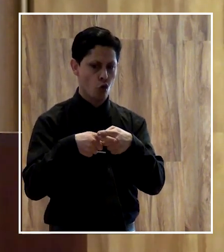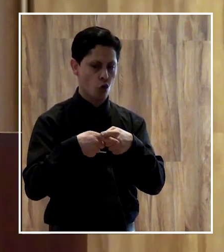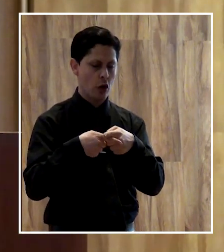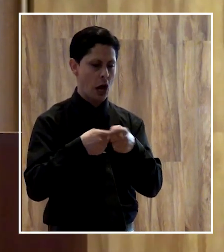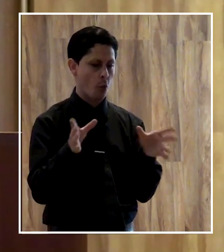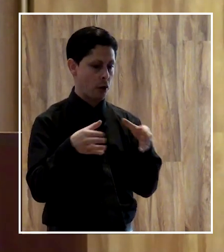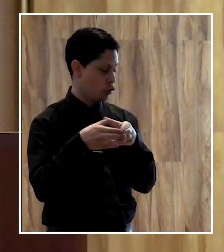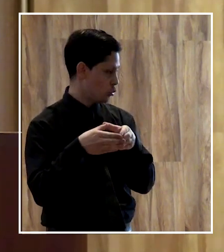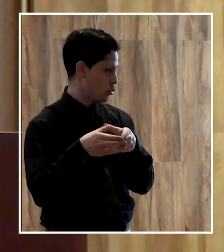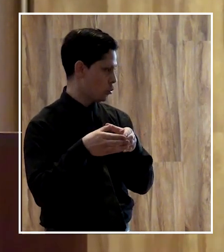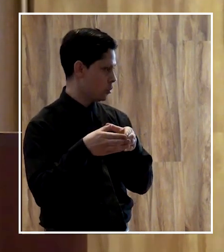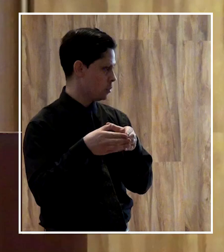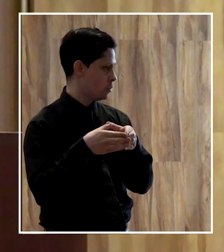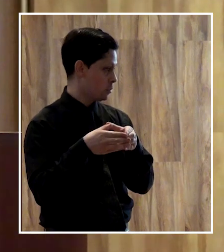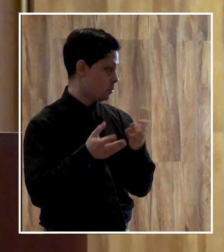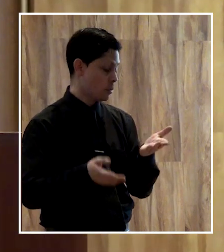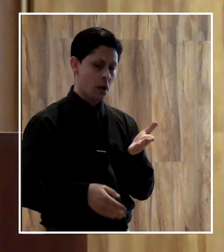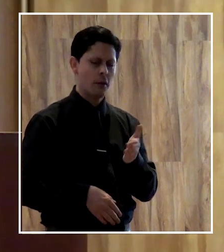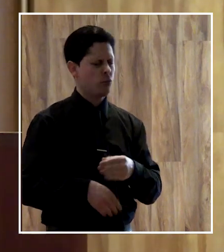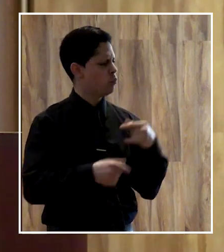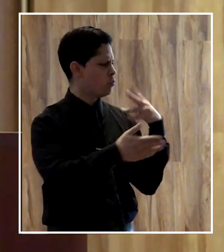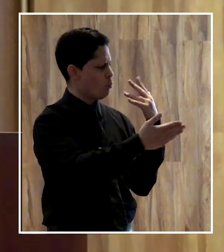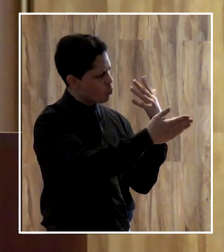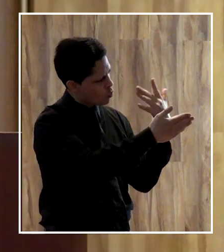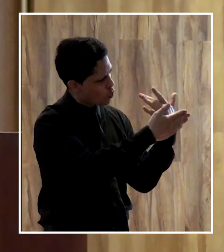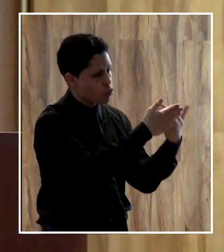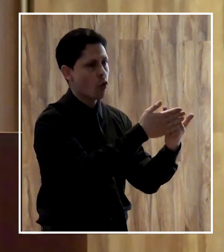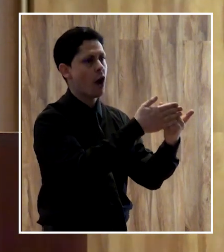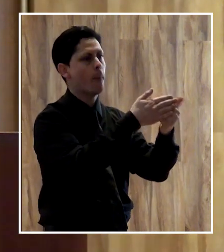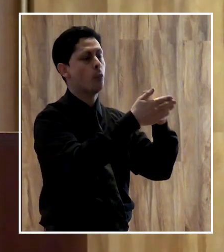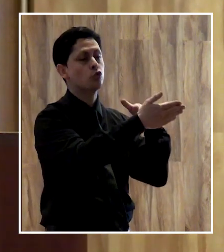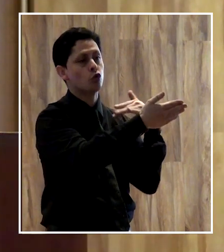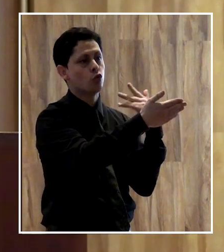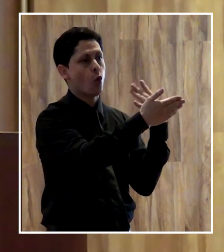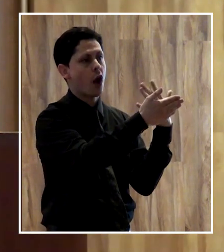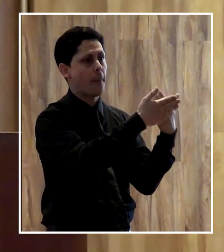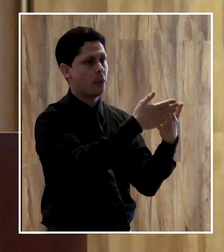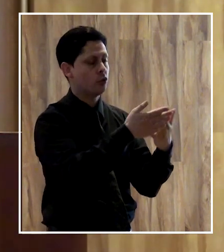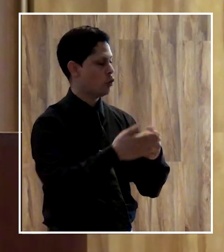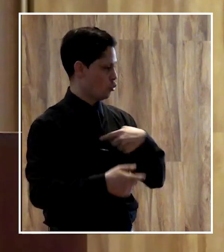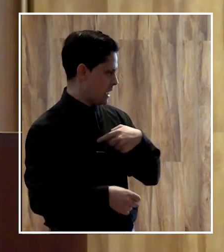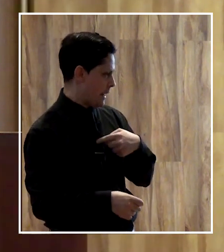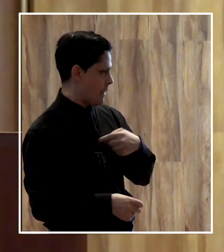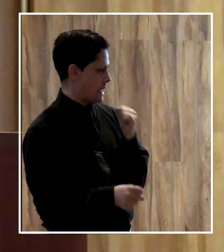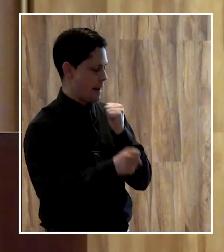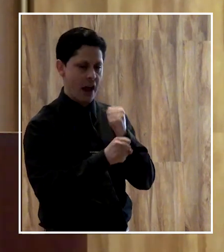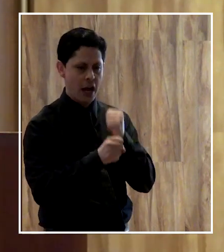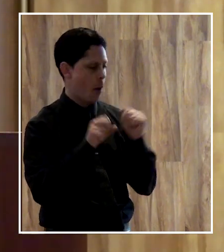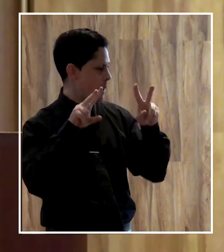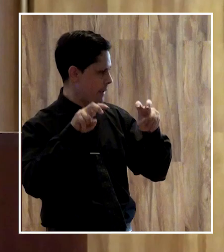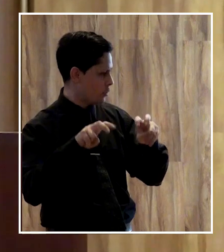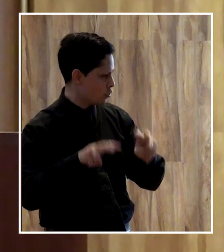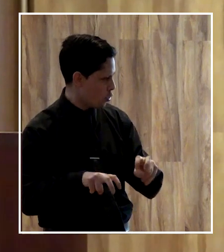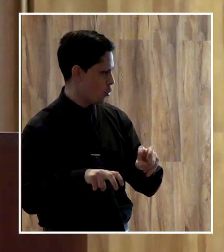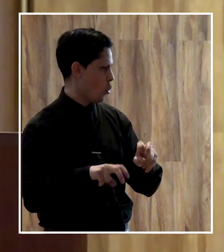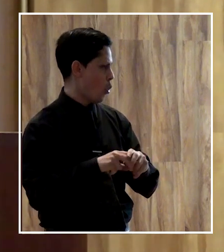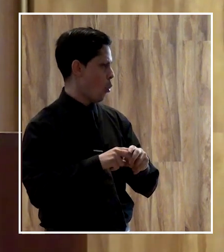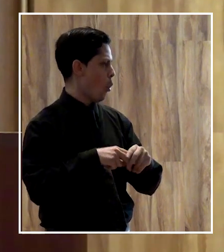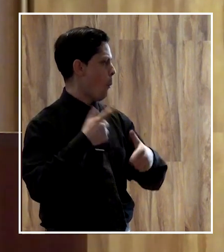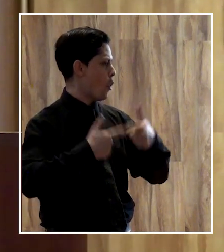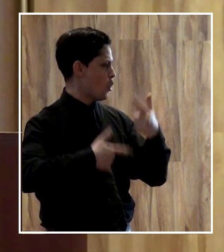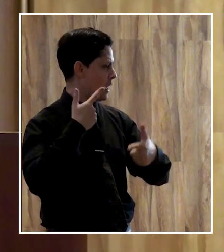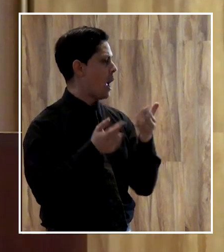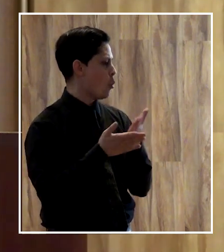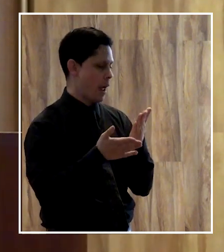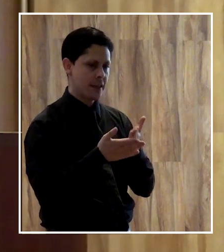corporación, con los cuales durante tantos años has trabajado en investigación y en